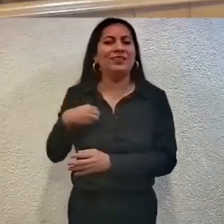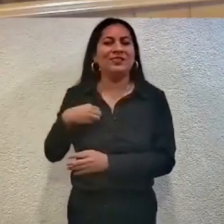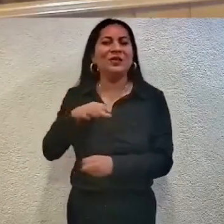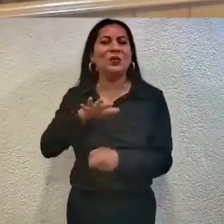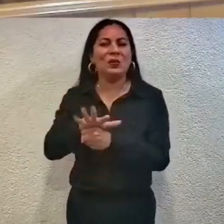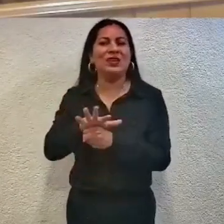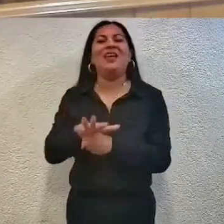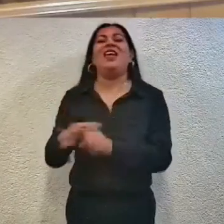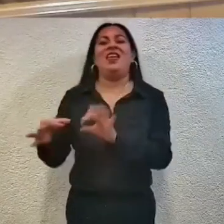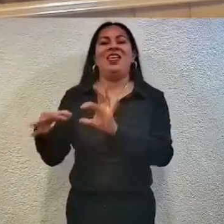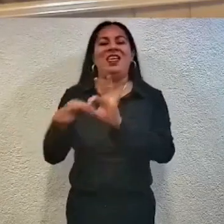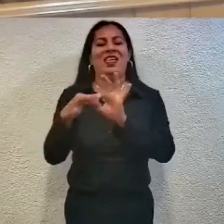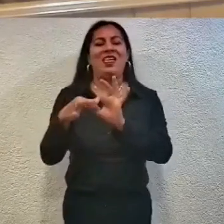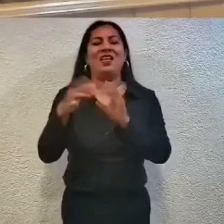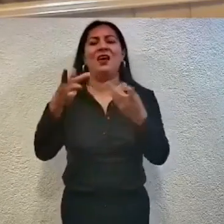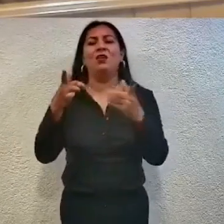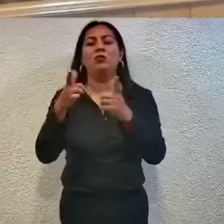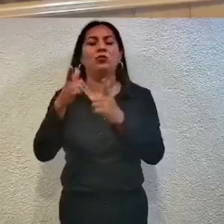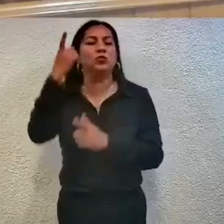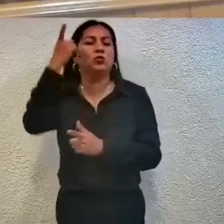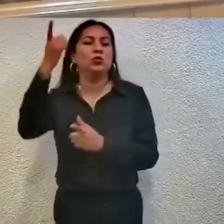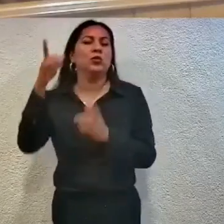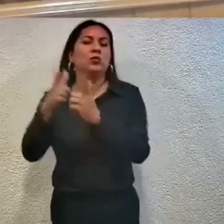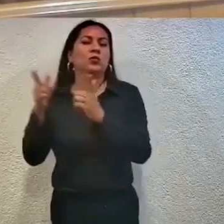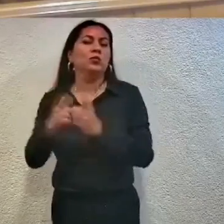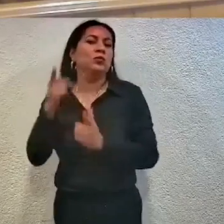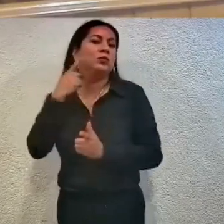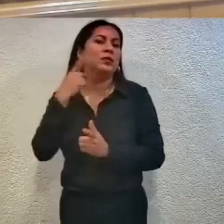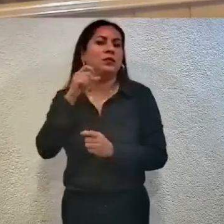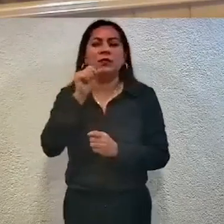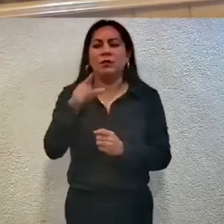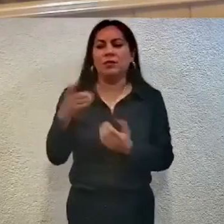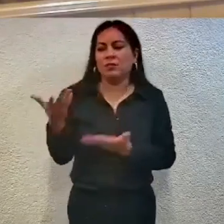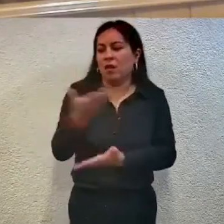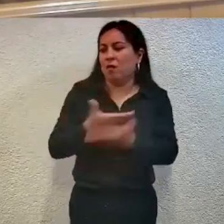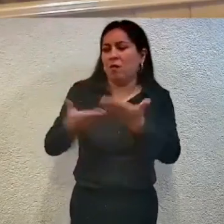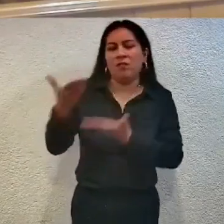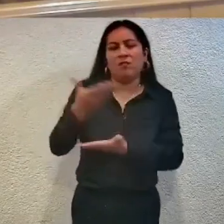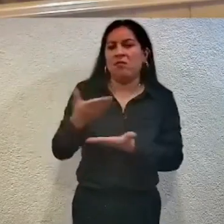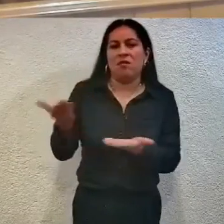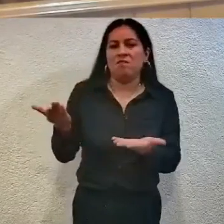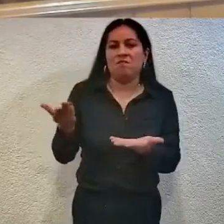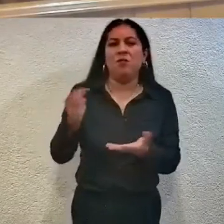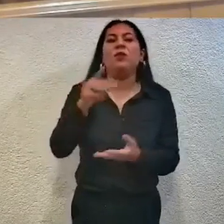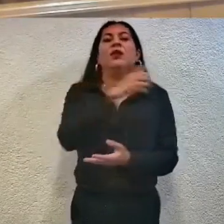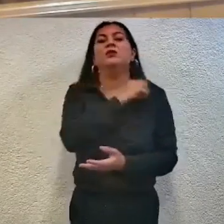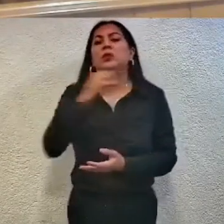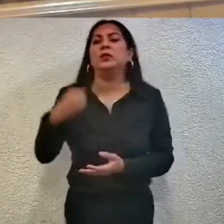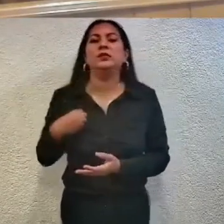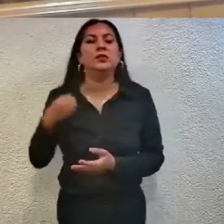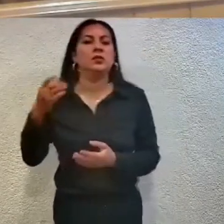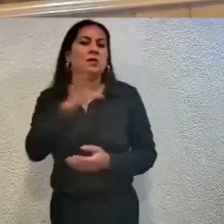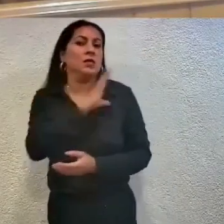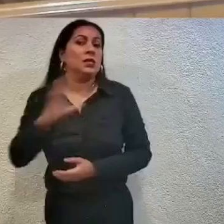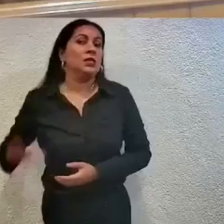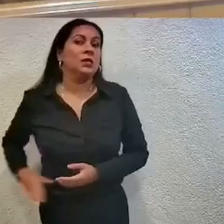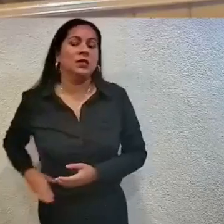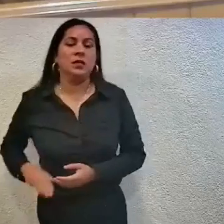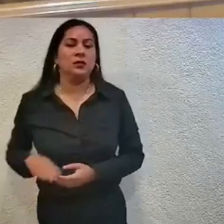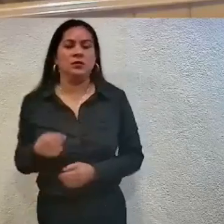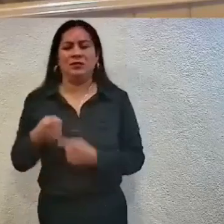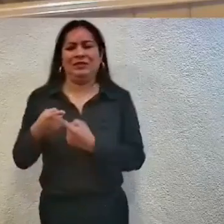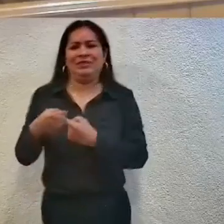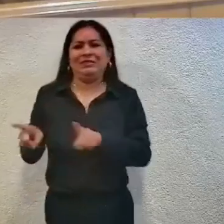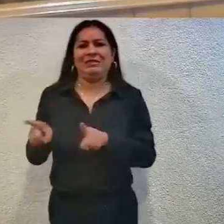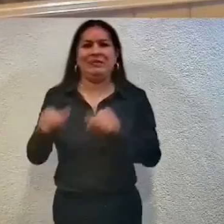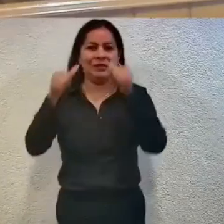que dicha obligación recae directamente a los entes partidarios sin que la misma sea compartida, ya que las obligaciones